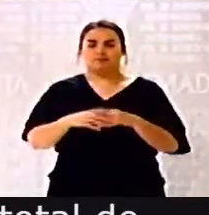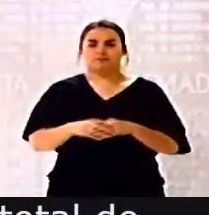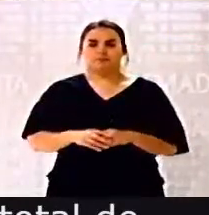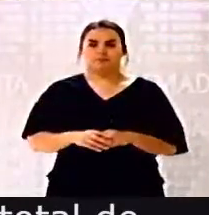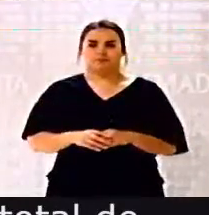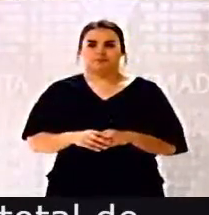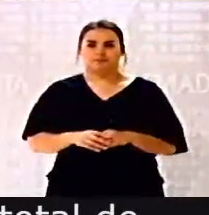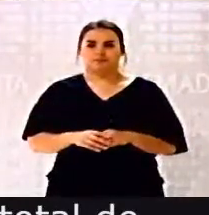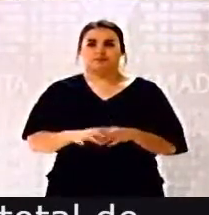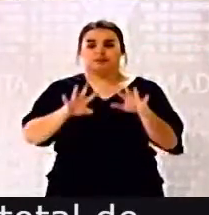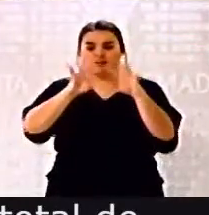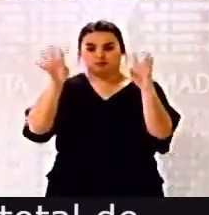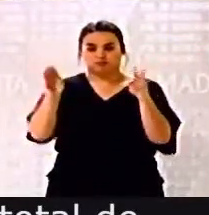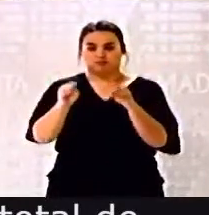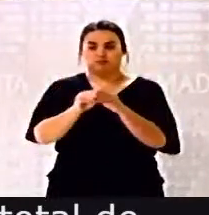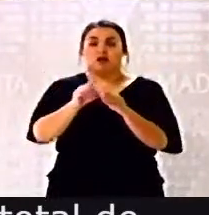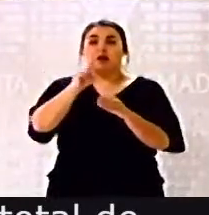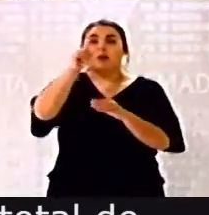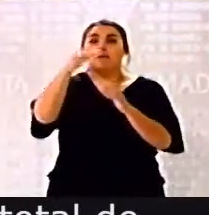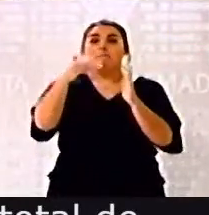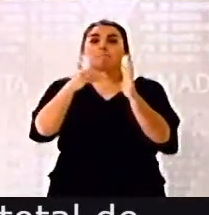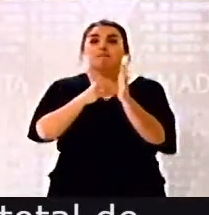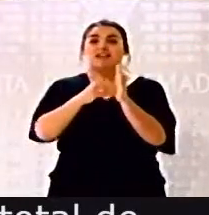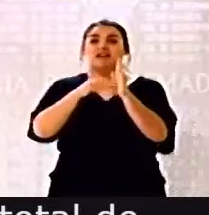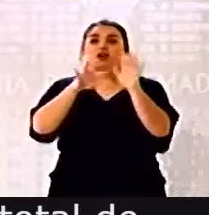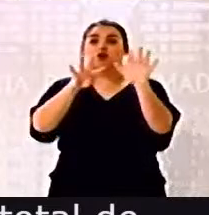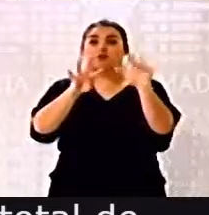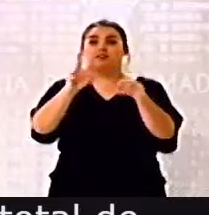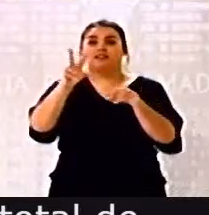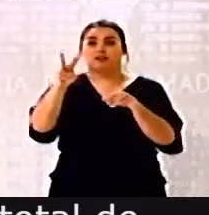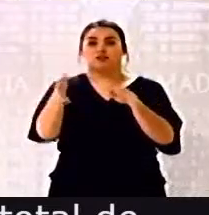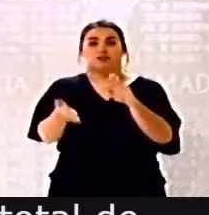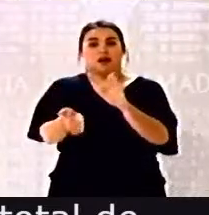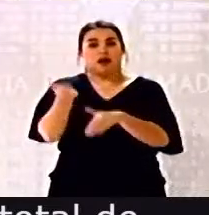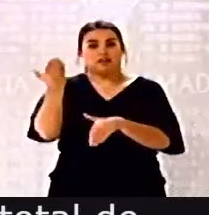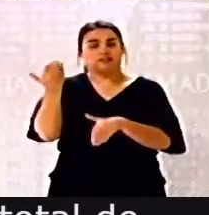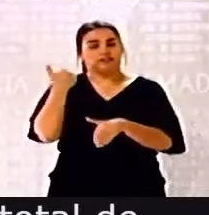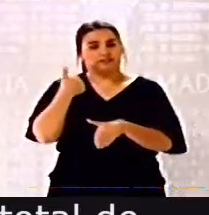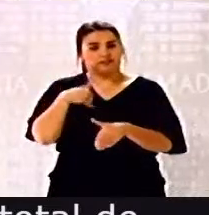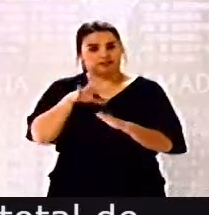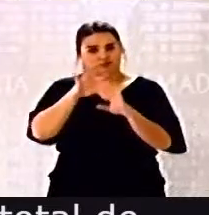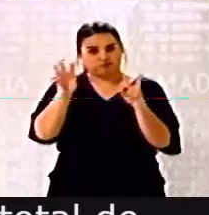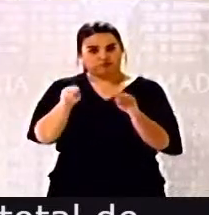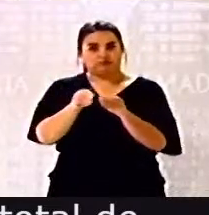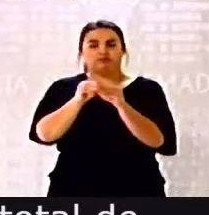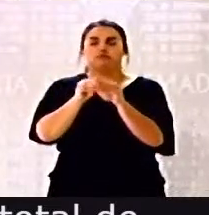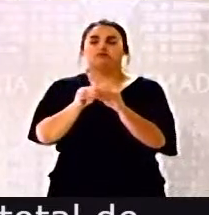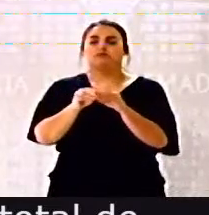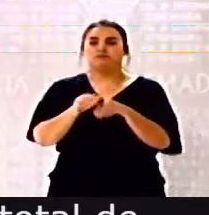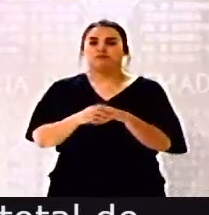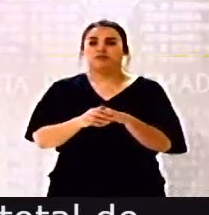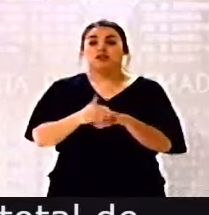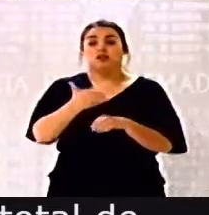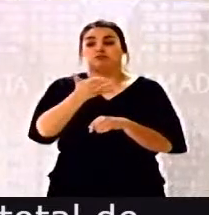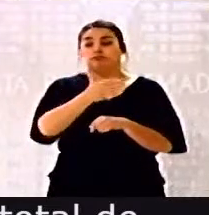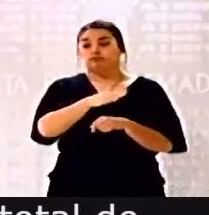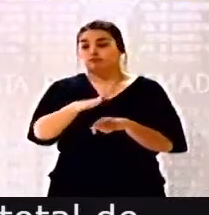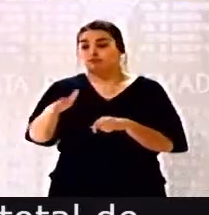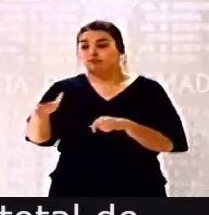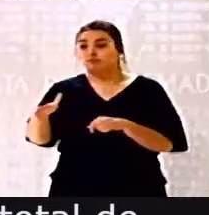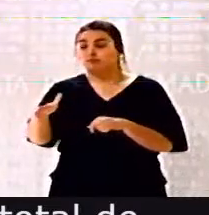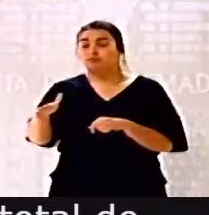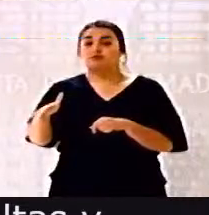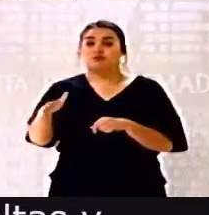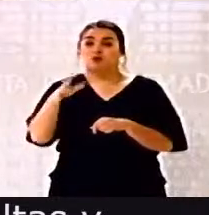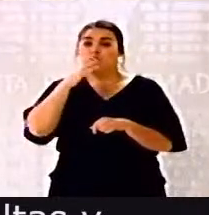que llevamos 1.092 altas acumuladas en el total del periodo y que fallecimientos